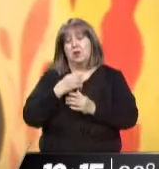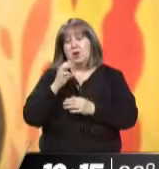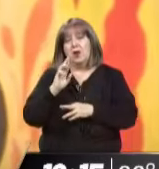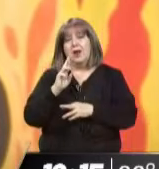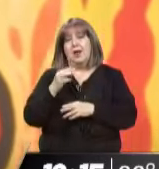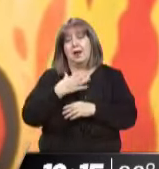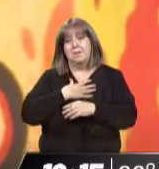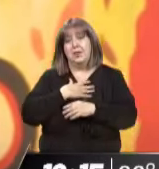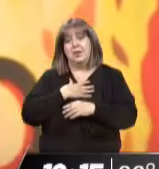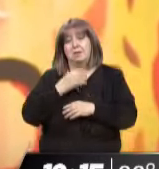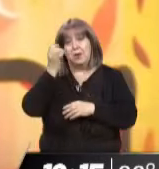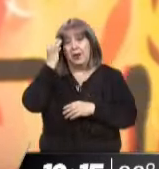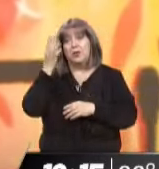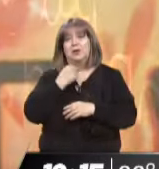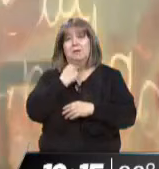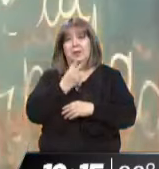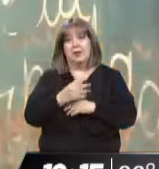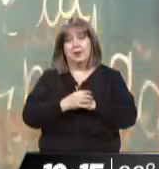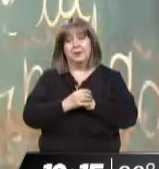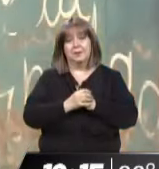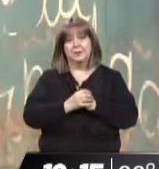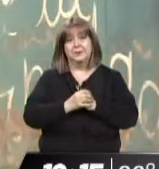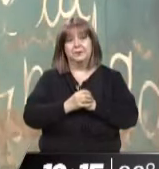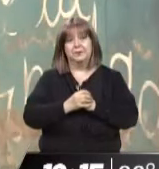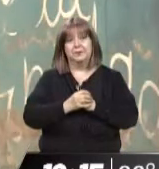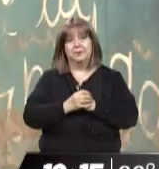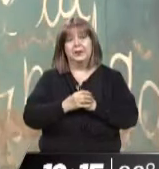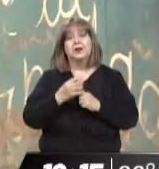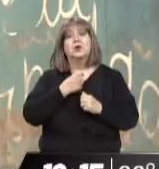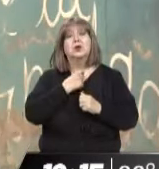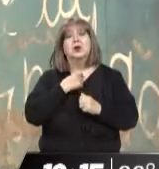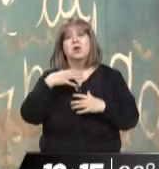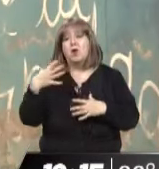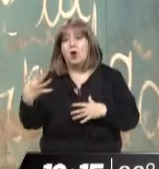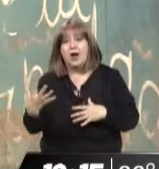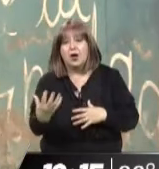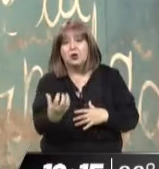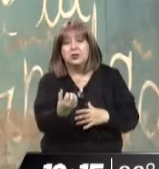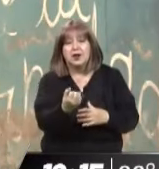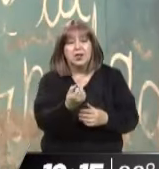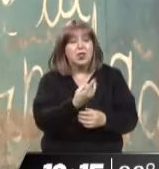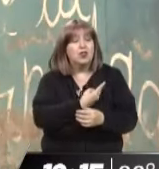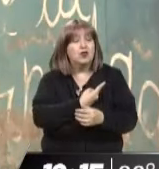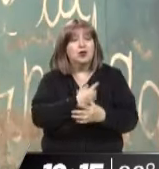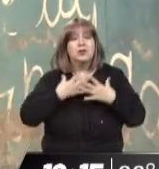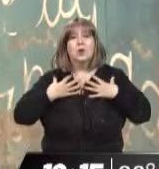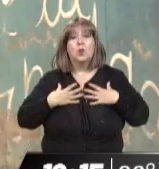perdone. ¿Dónde esté? Nada más quiero encontrarla. Quiero encontrarla